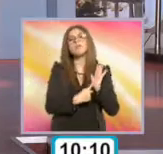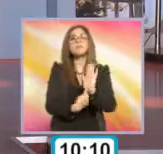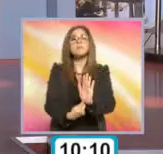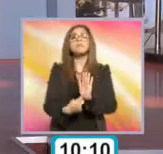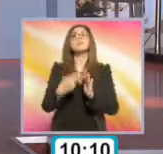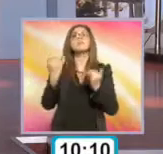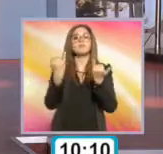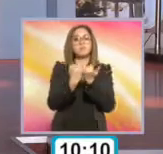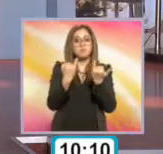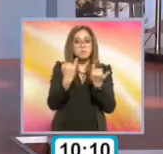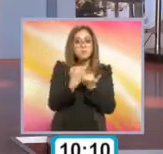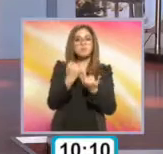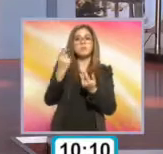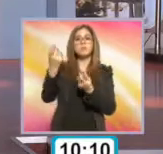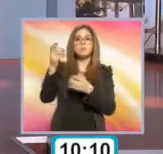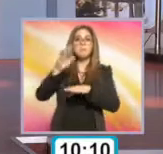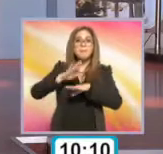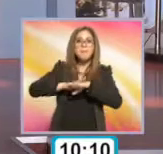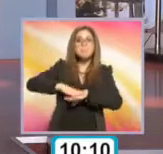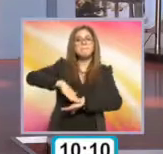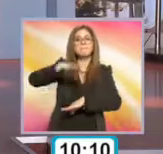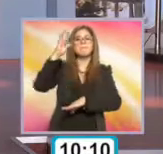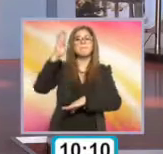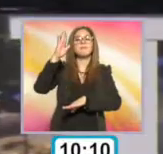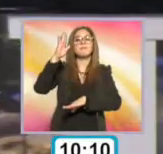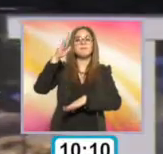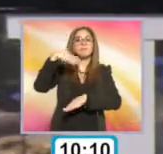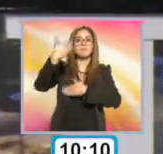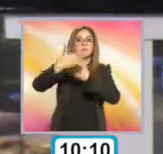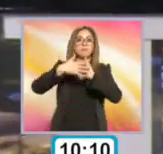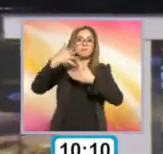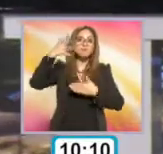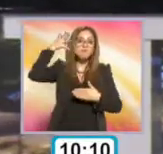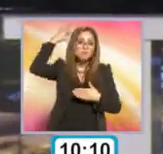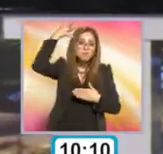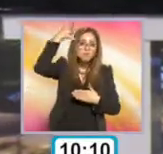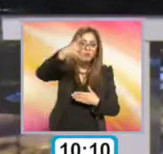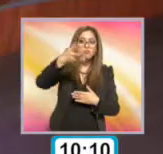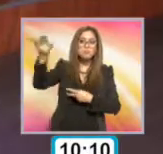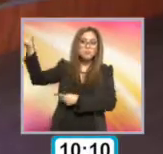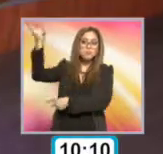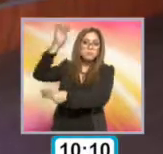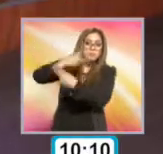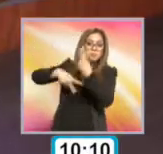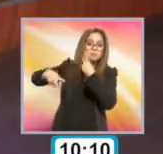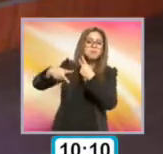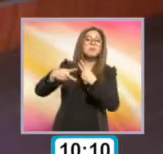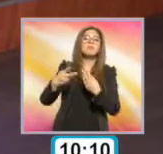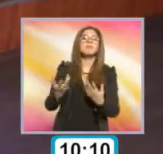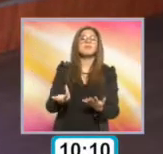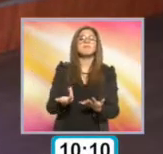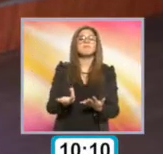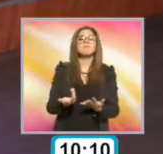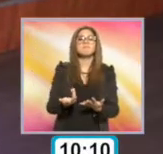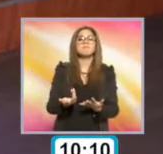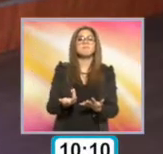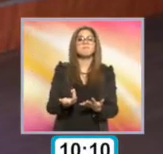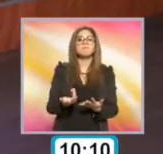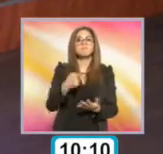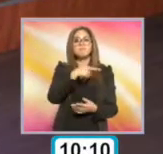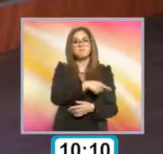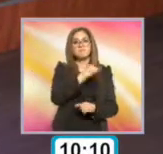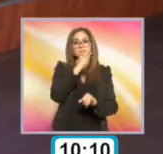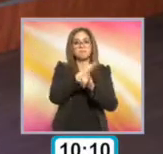poder recibir material que los prospectos puedan enviar a través de